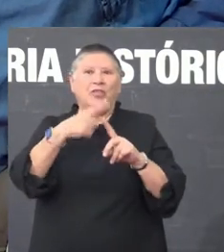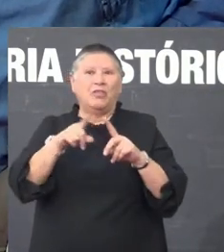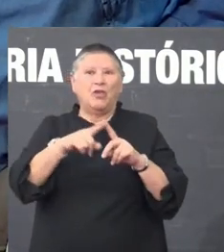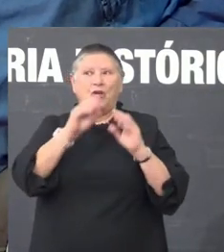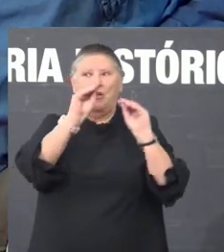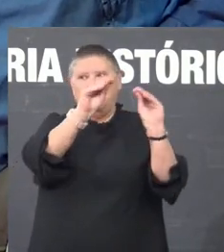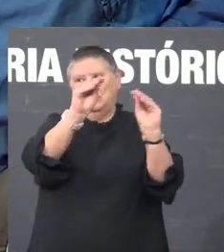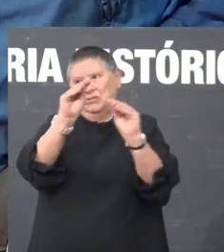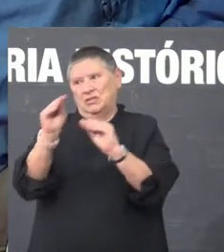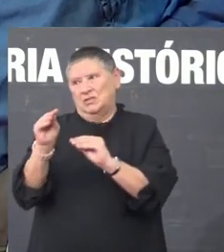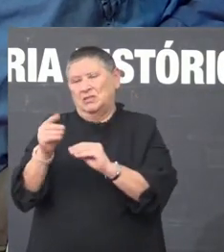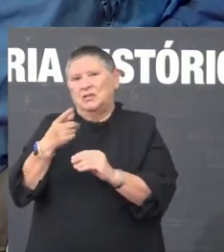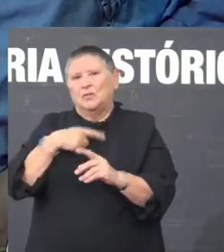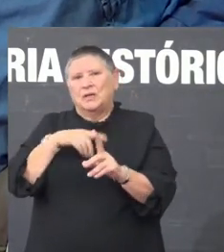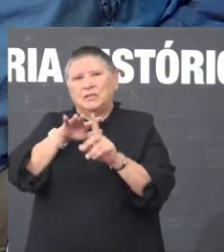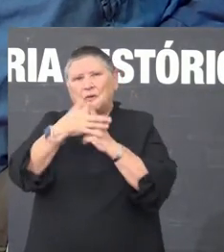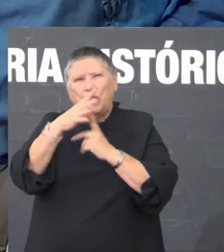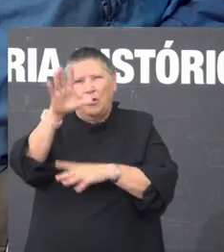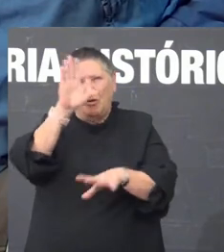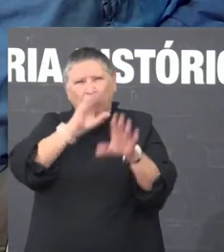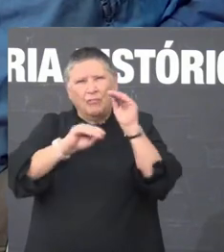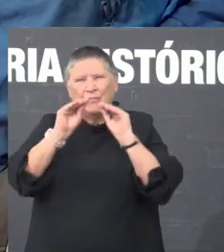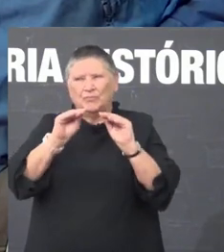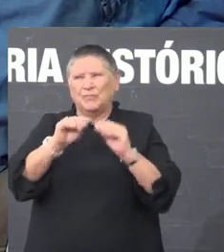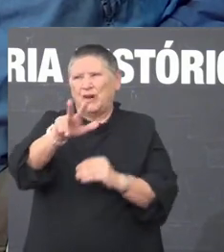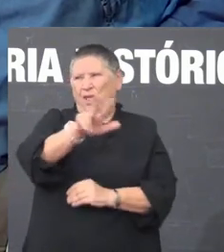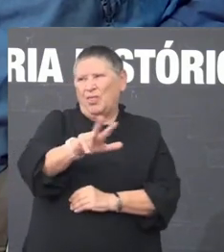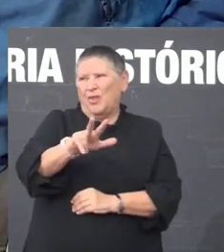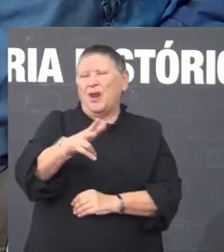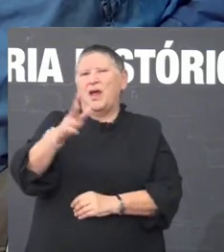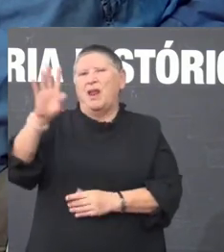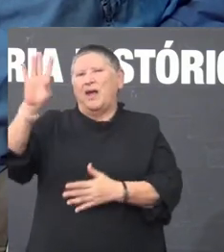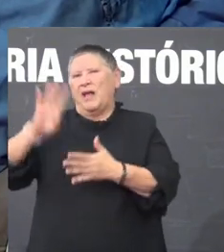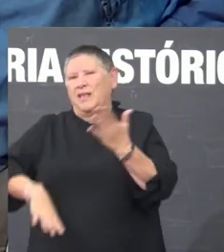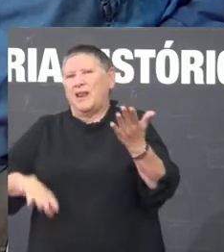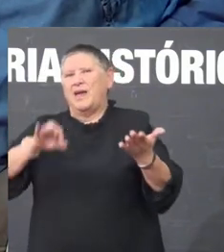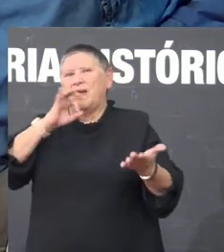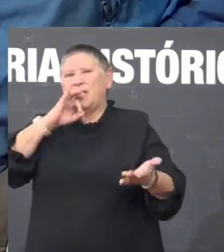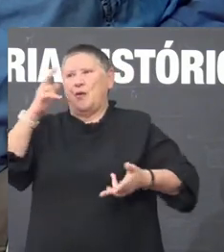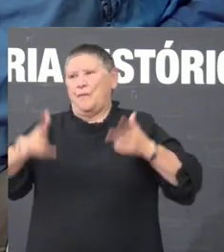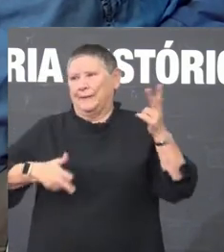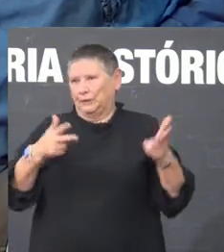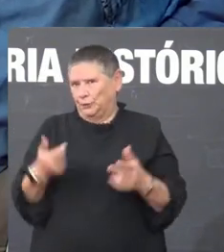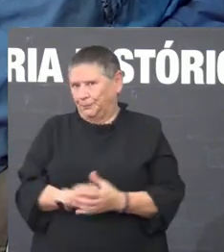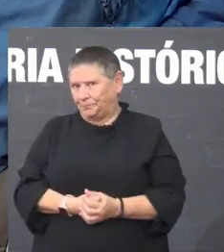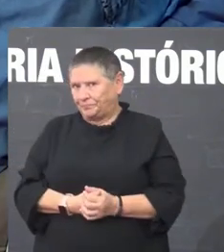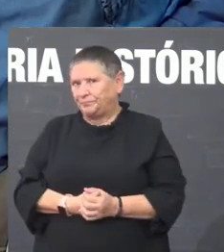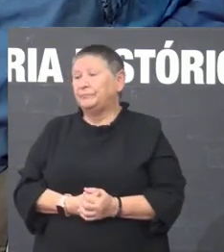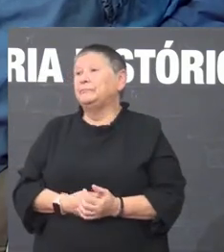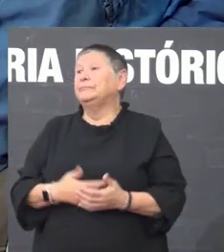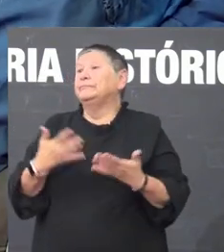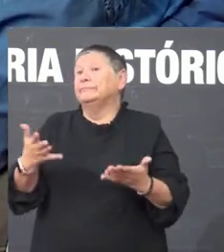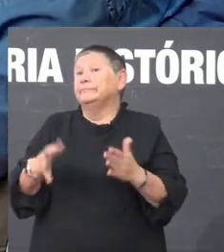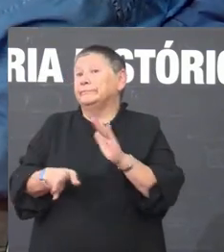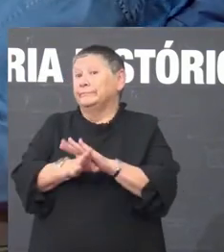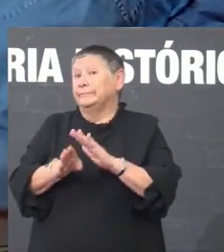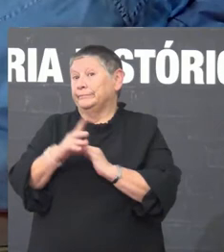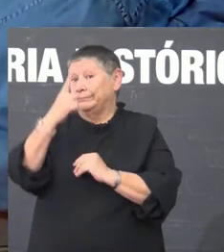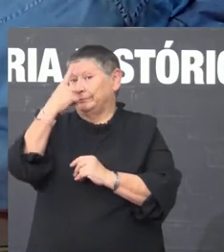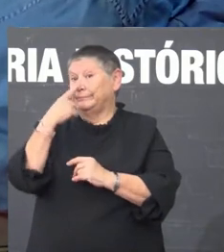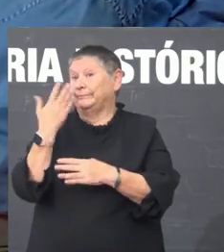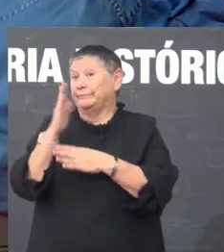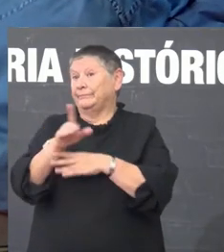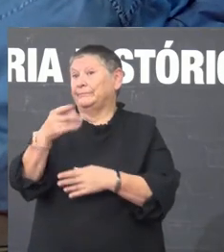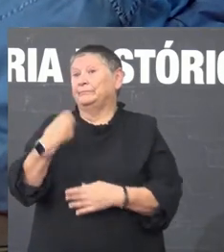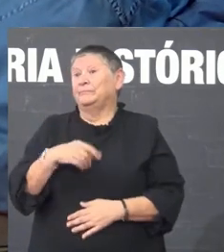posiciones comprensivas con los hechos nacionales catalán, gallego o vasco. Y claro, si seguimos con esa actitud, la sociedad española